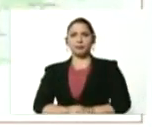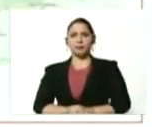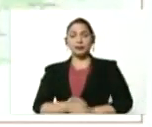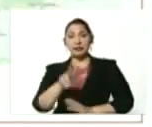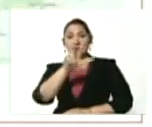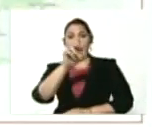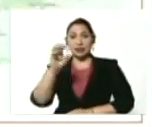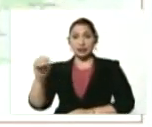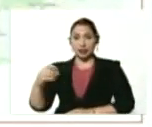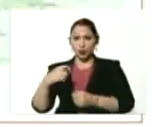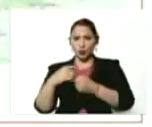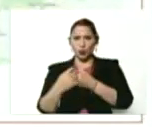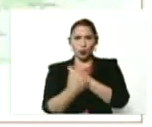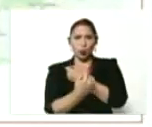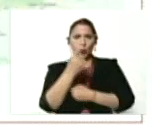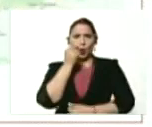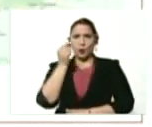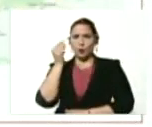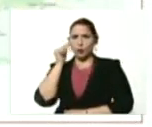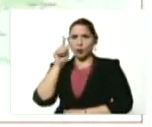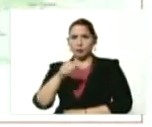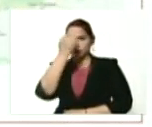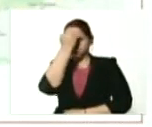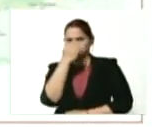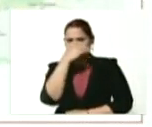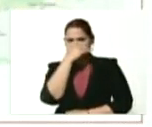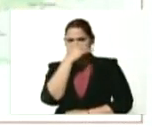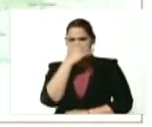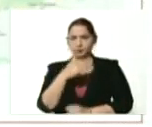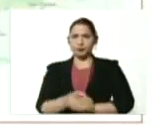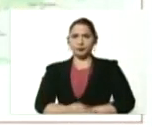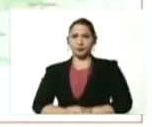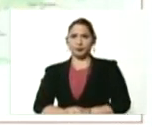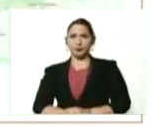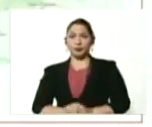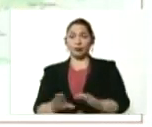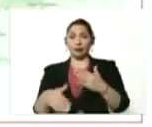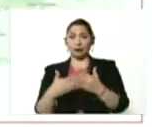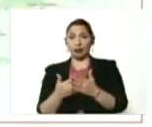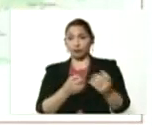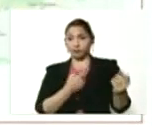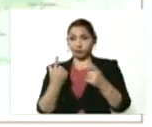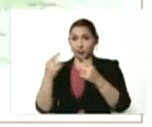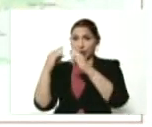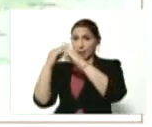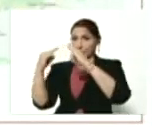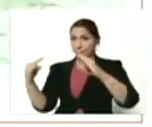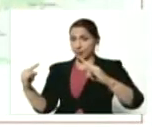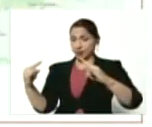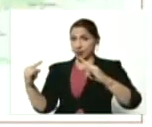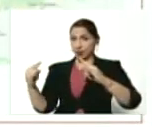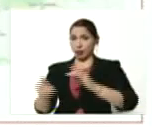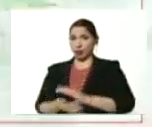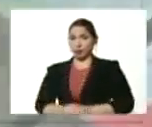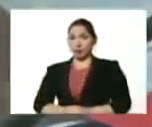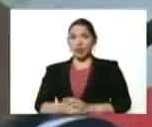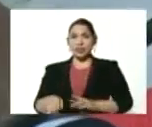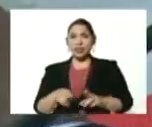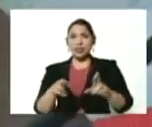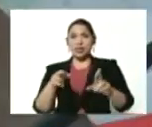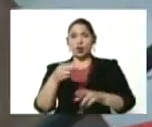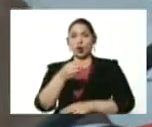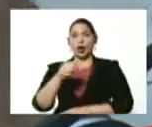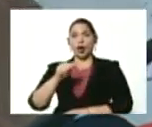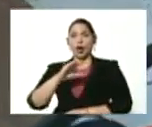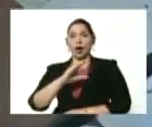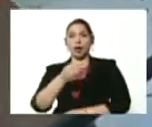desertores, paramilitares, narcotraficantes y asesinos se desplazan hacia un campamento localizado, hacia tres campamentos localizados en Río Hacha, y